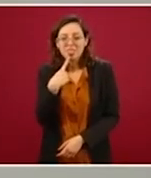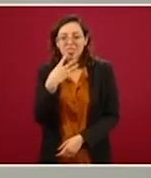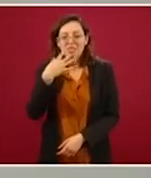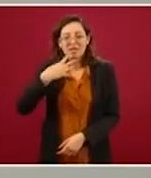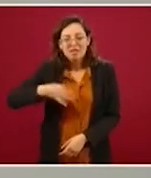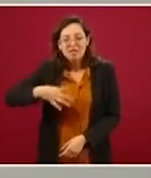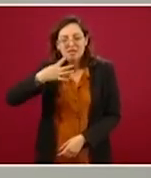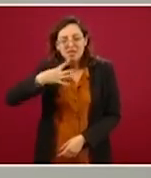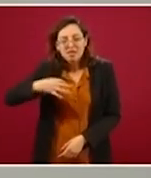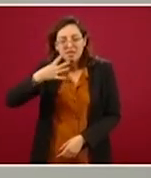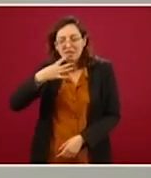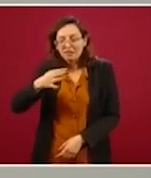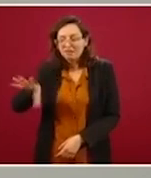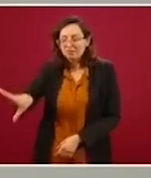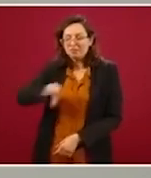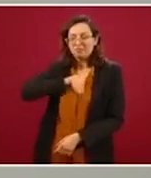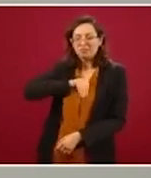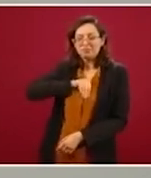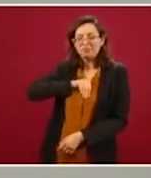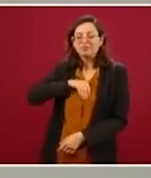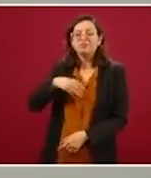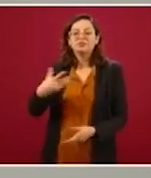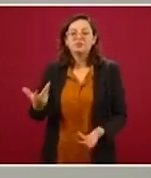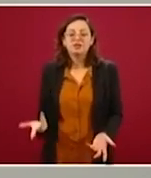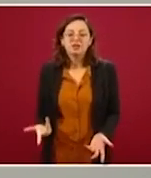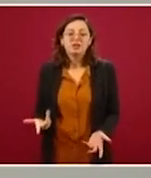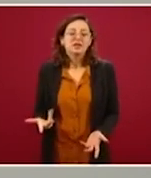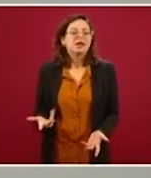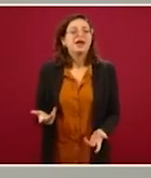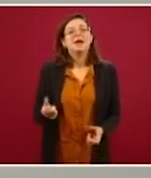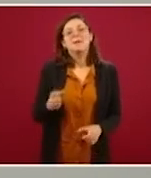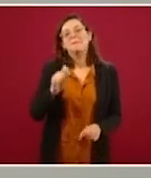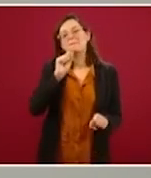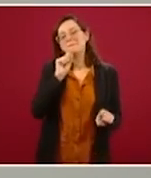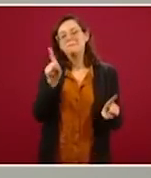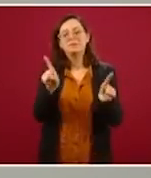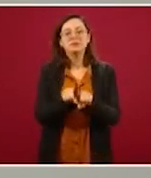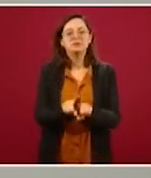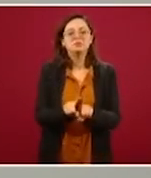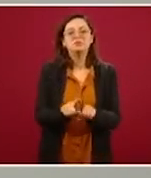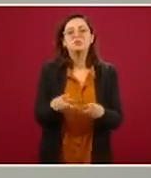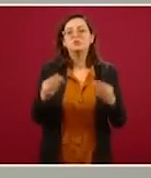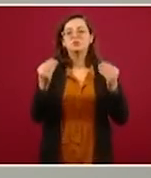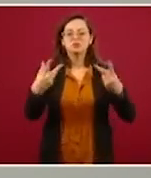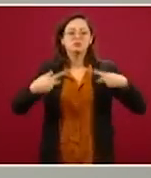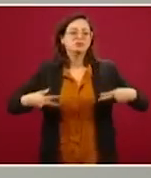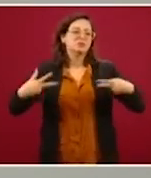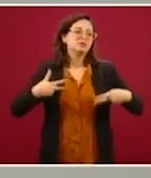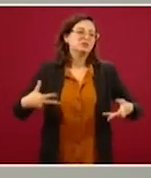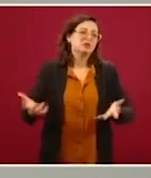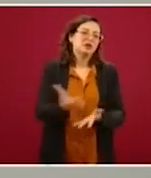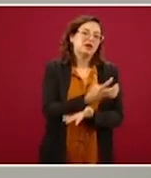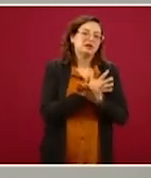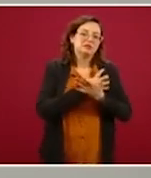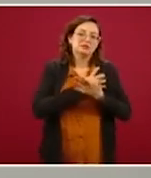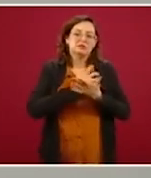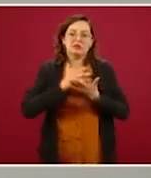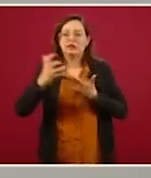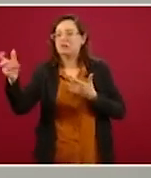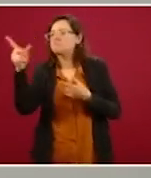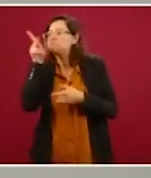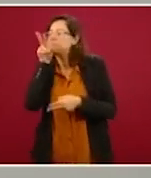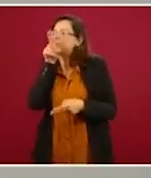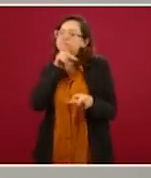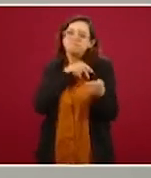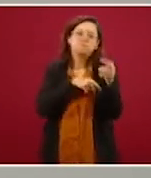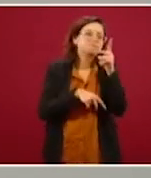hay que alejarnos, no llegar a los extremos que muchas gentes, no la población, pero gentes con preocupación